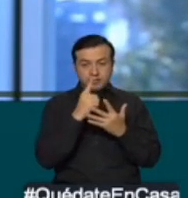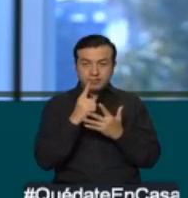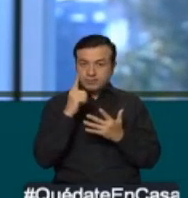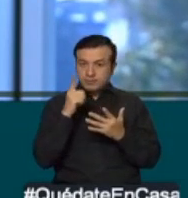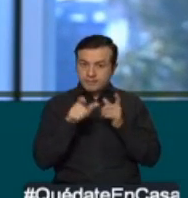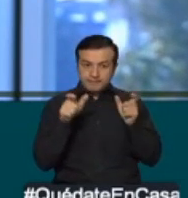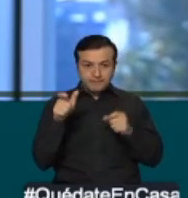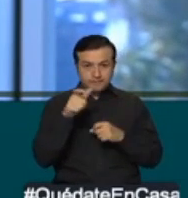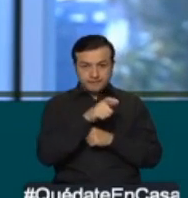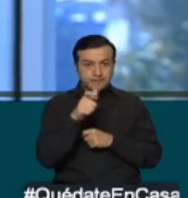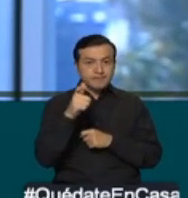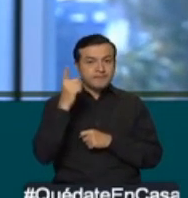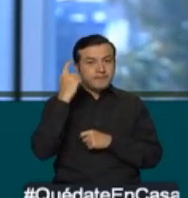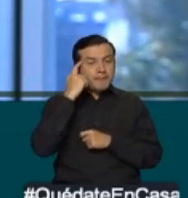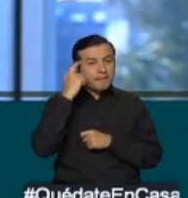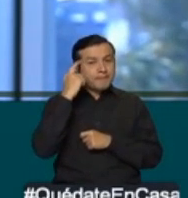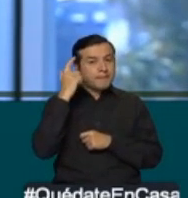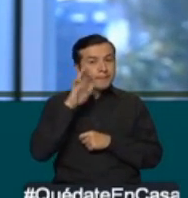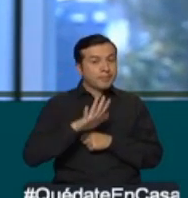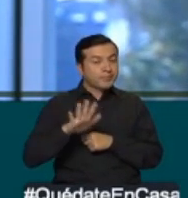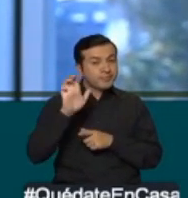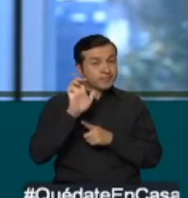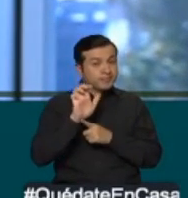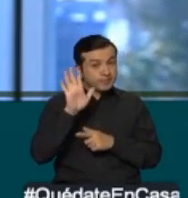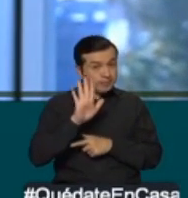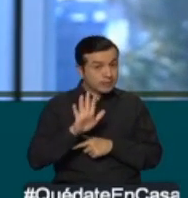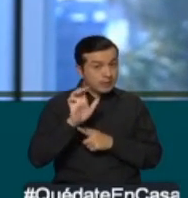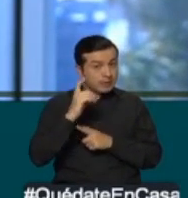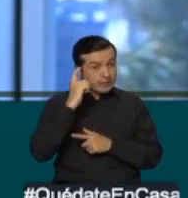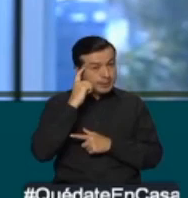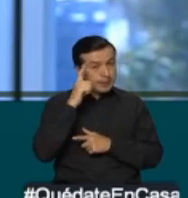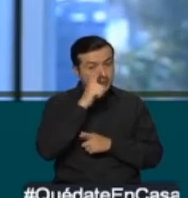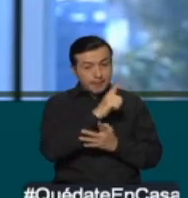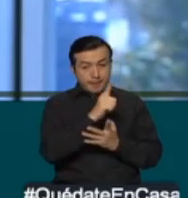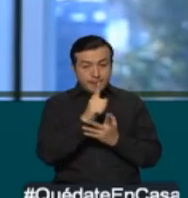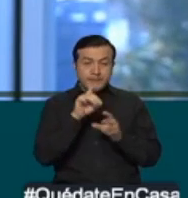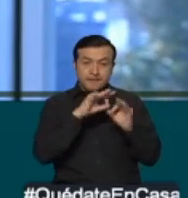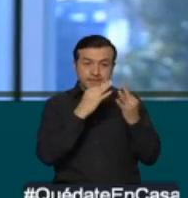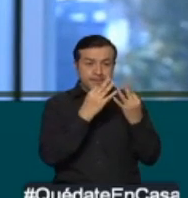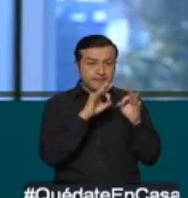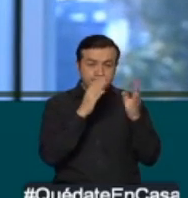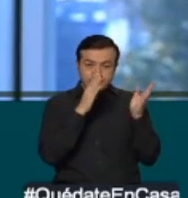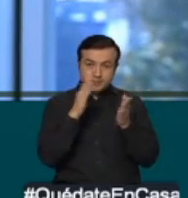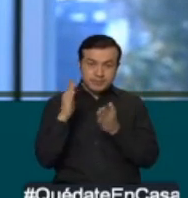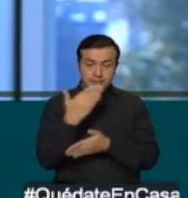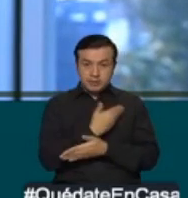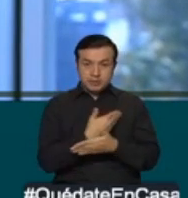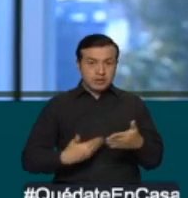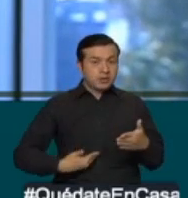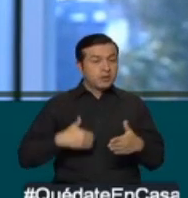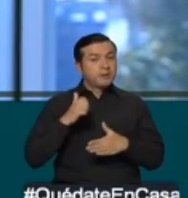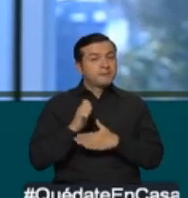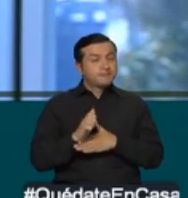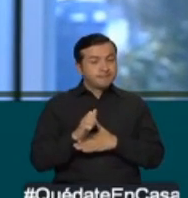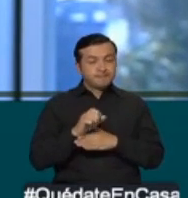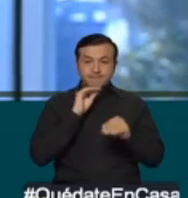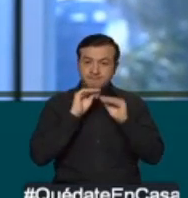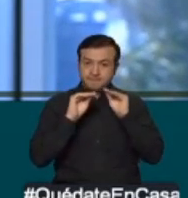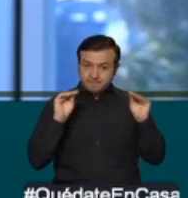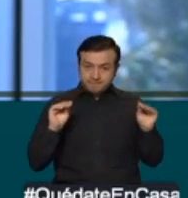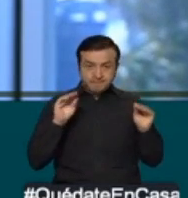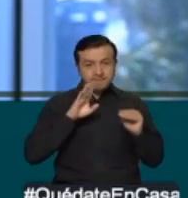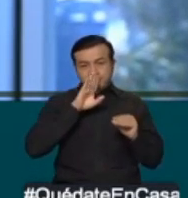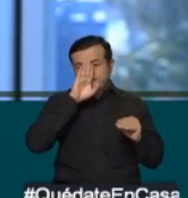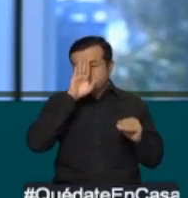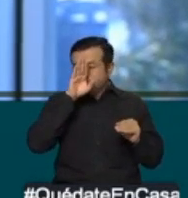nosotros estamos pensando en el país y estamos pensando en cada una de las familias del presidente de la republica insiste constantemente